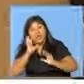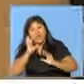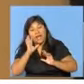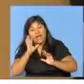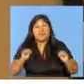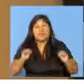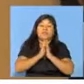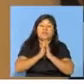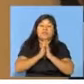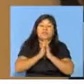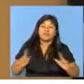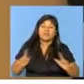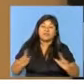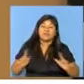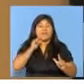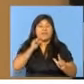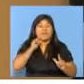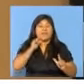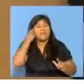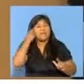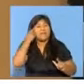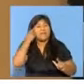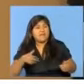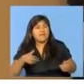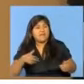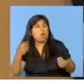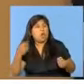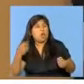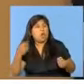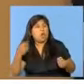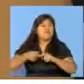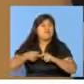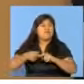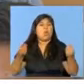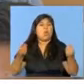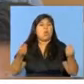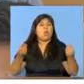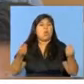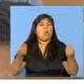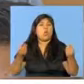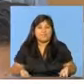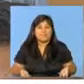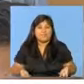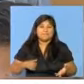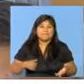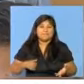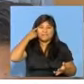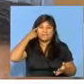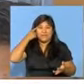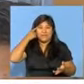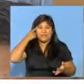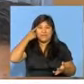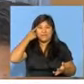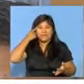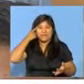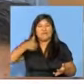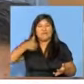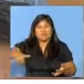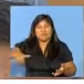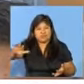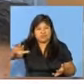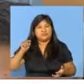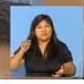qué es lo que piensan para el futuro sobre este vehículo en el futuro de vehículo era principalmente para la carroza que quede para la